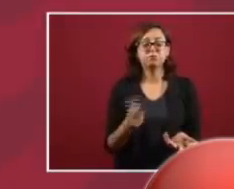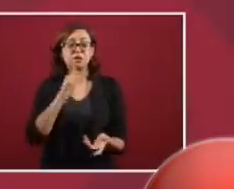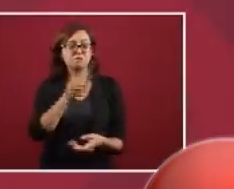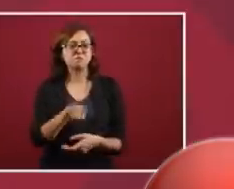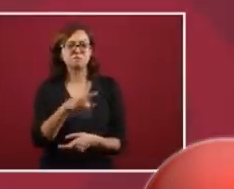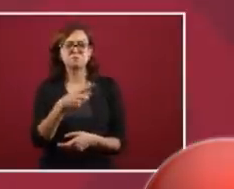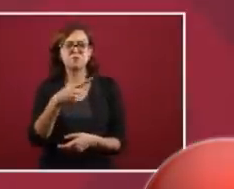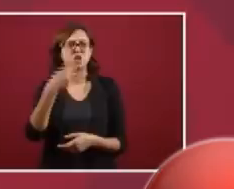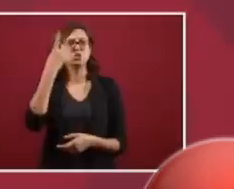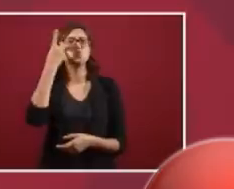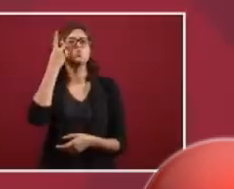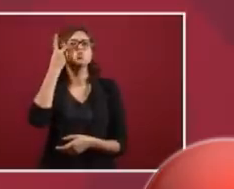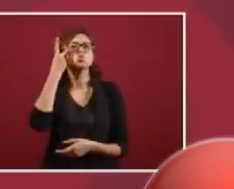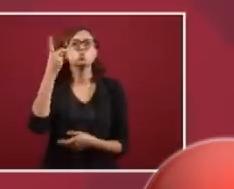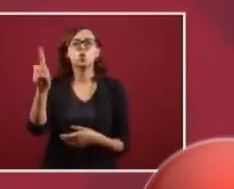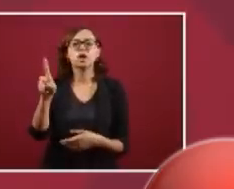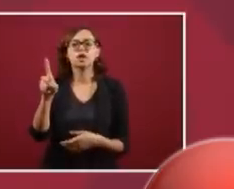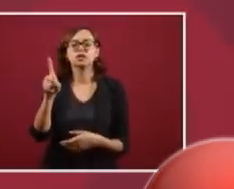era dueña de